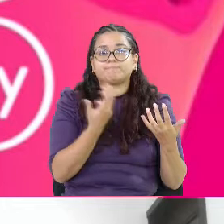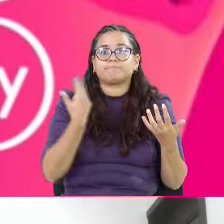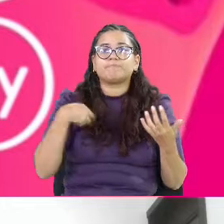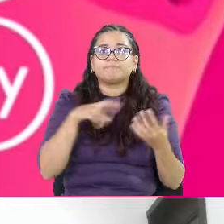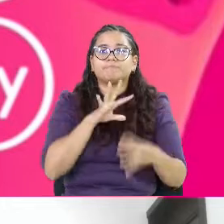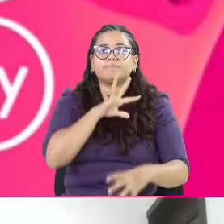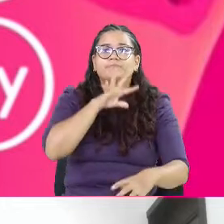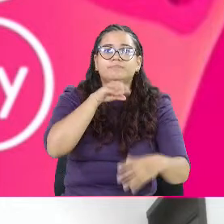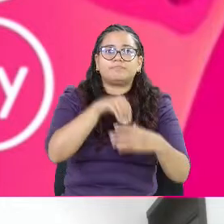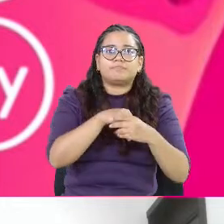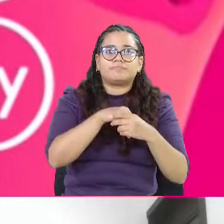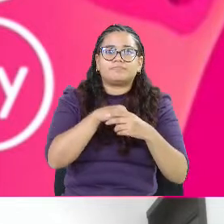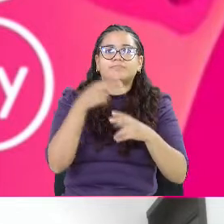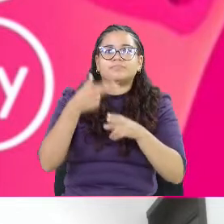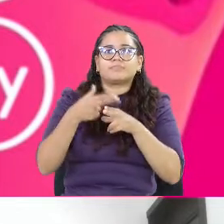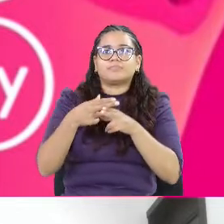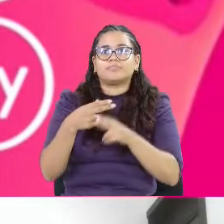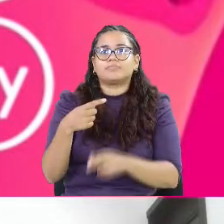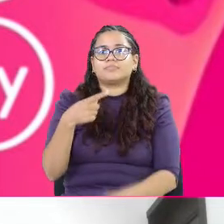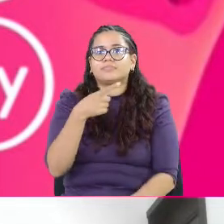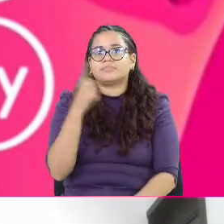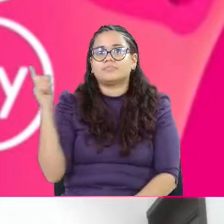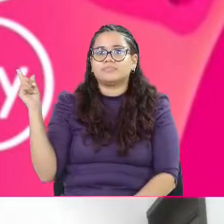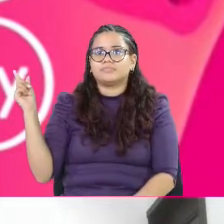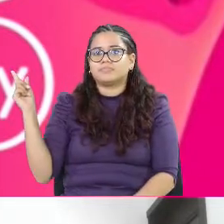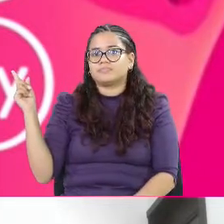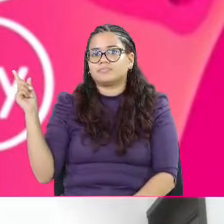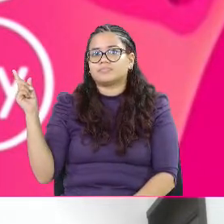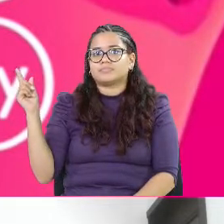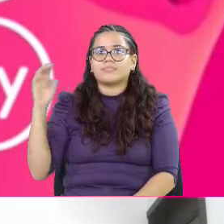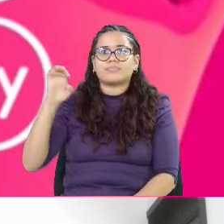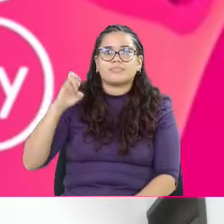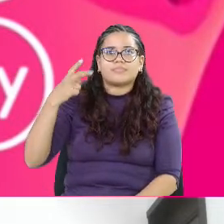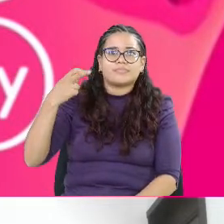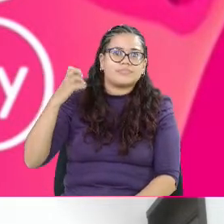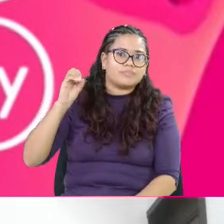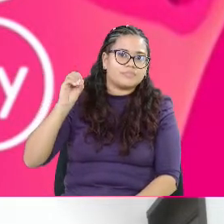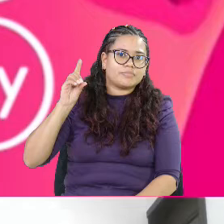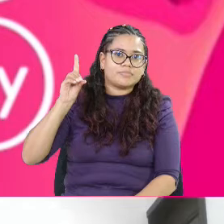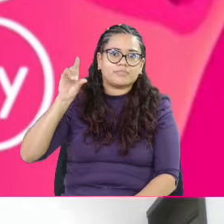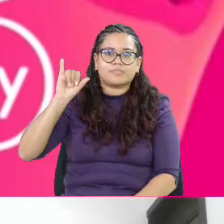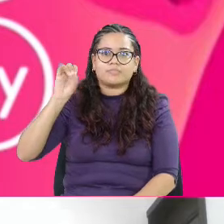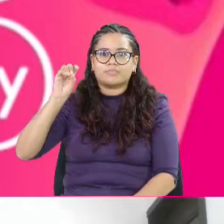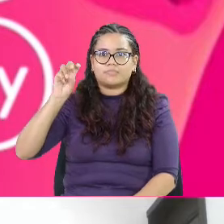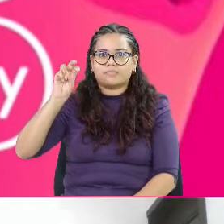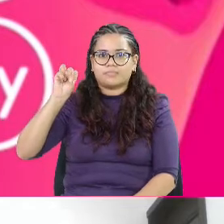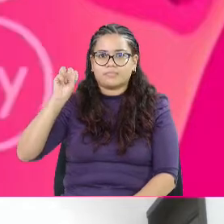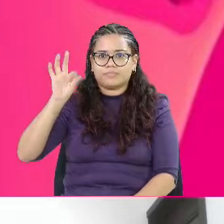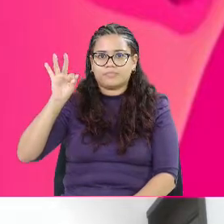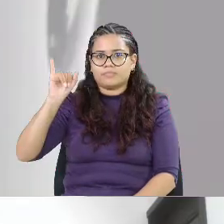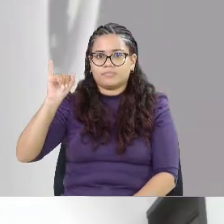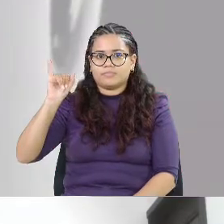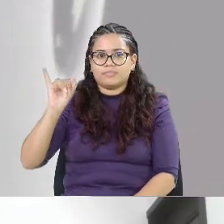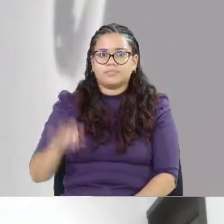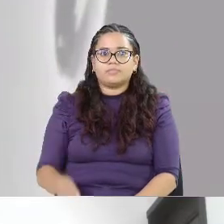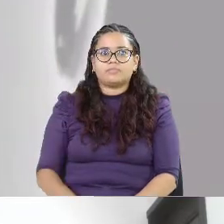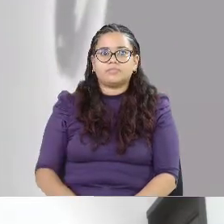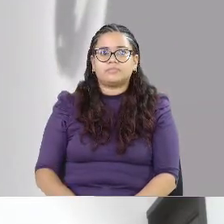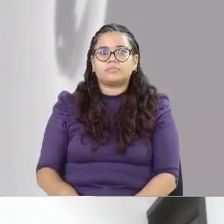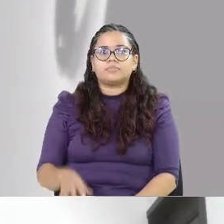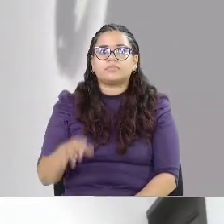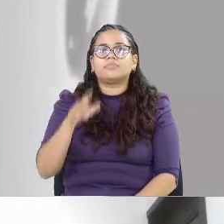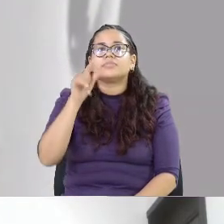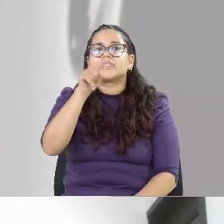de esta compañía que se llama ExoIdentify y esta es la que vamos a hablar un poquito más en esta presentación. En